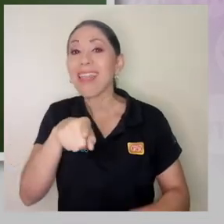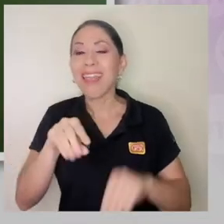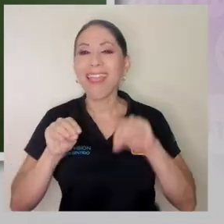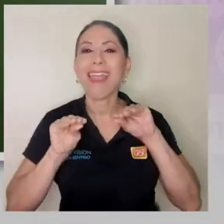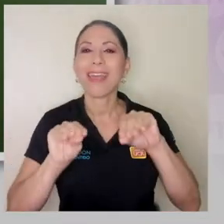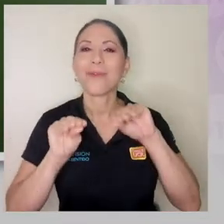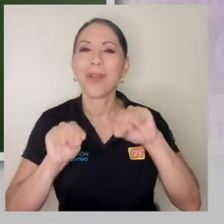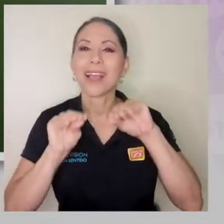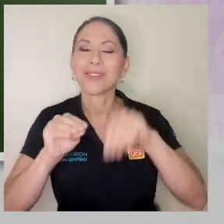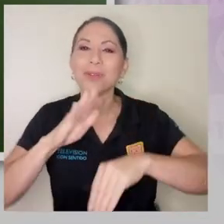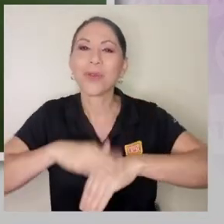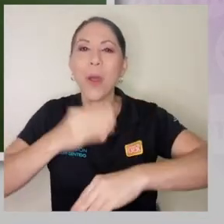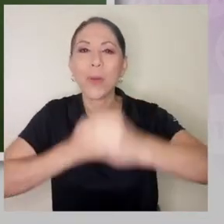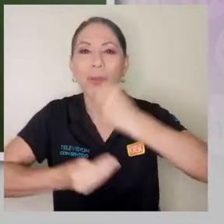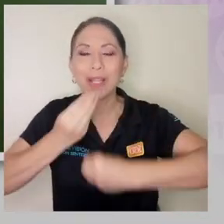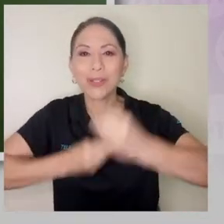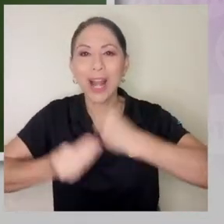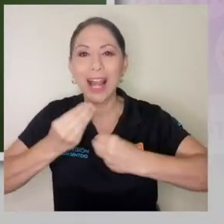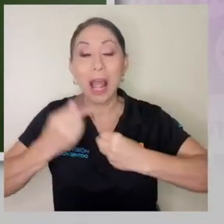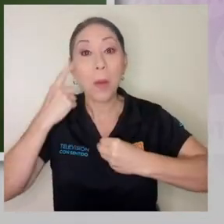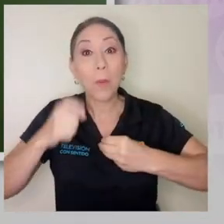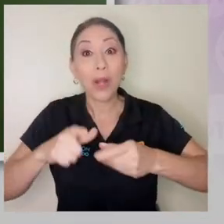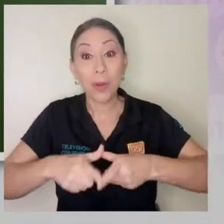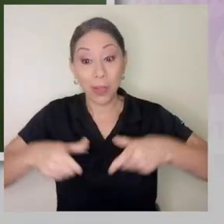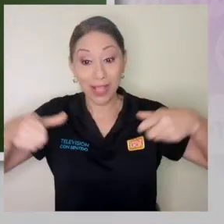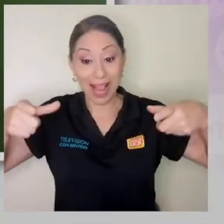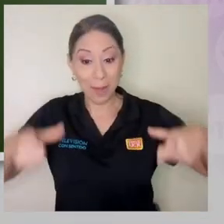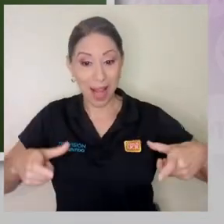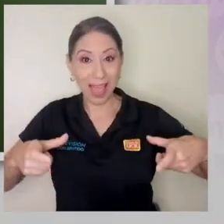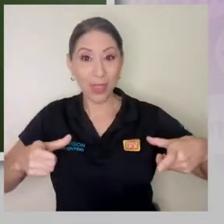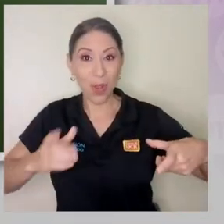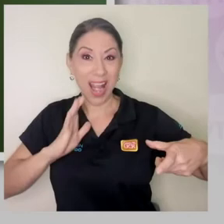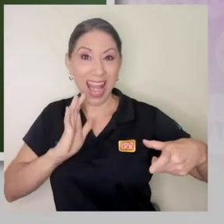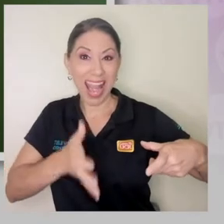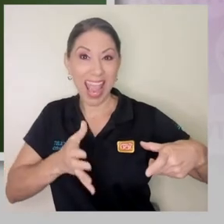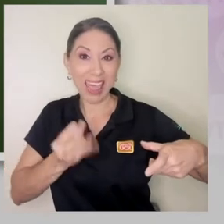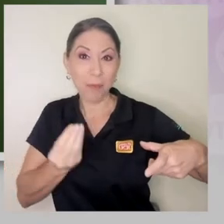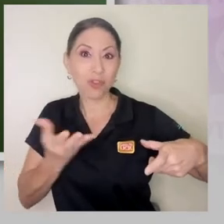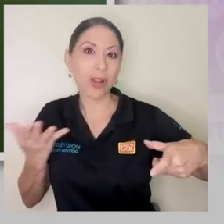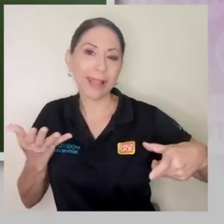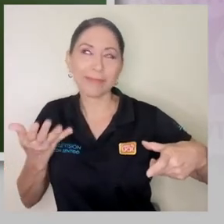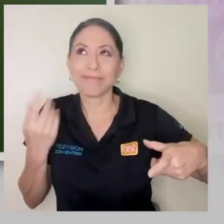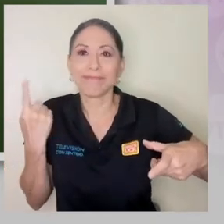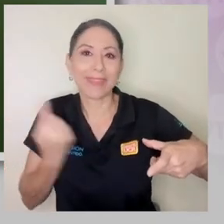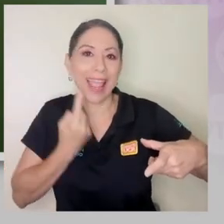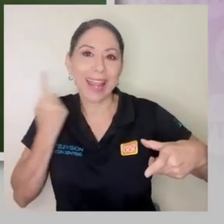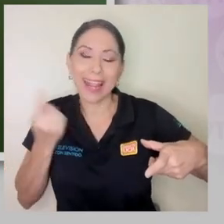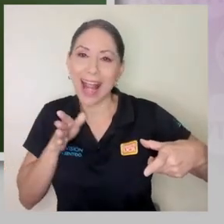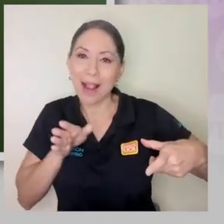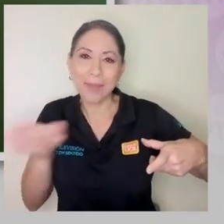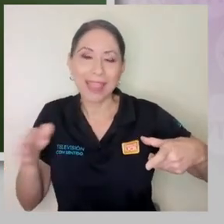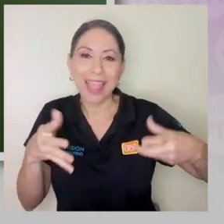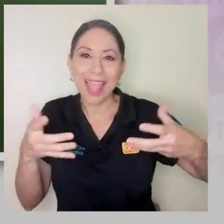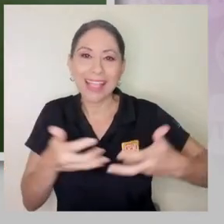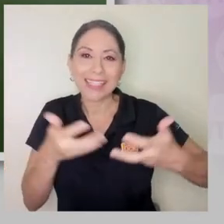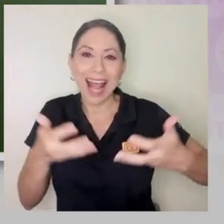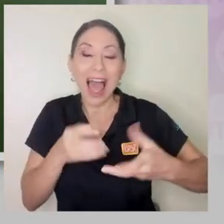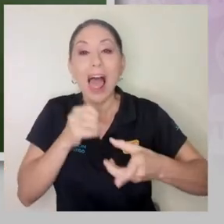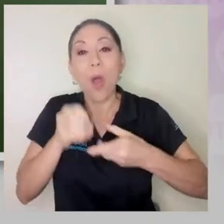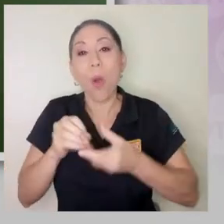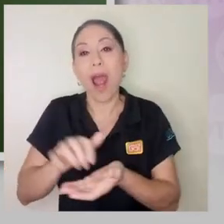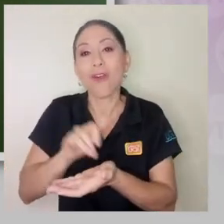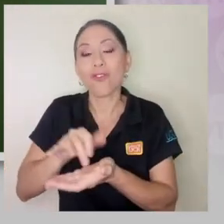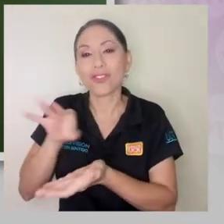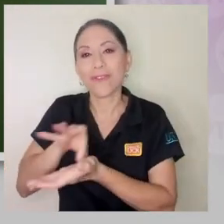nutricional, porque mucho de lo que queda en el plato generalmente es ensalada o arroz y